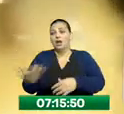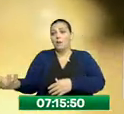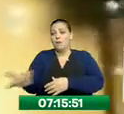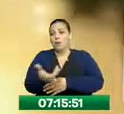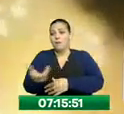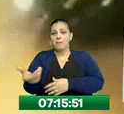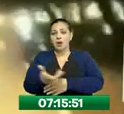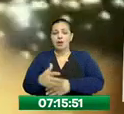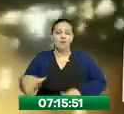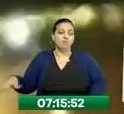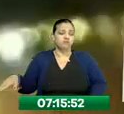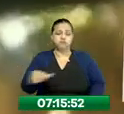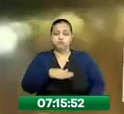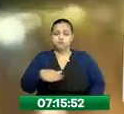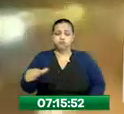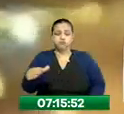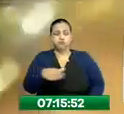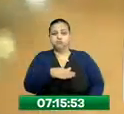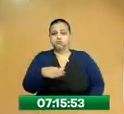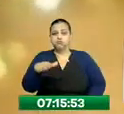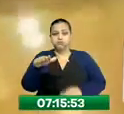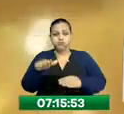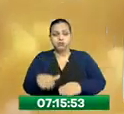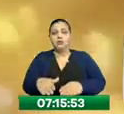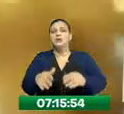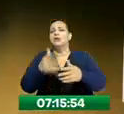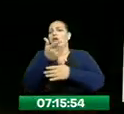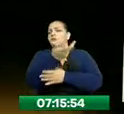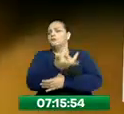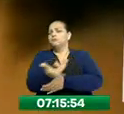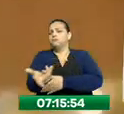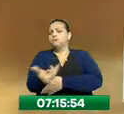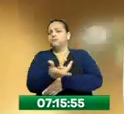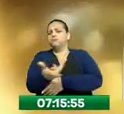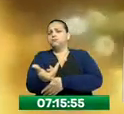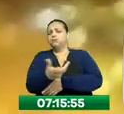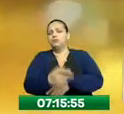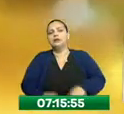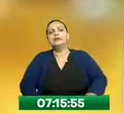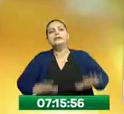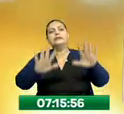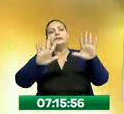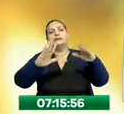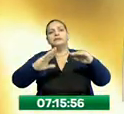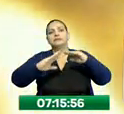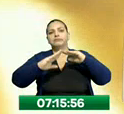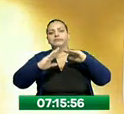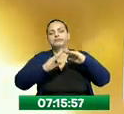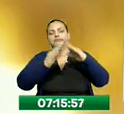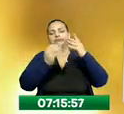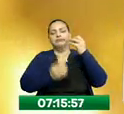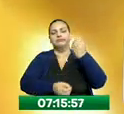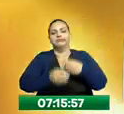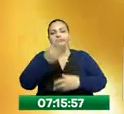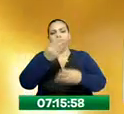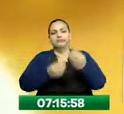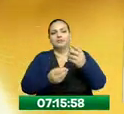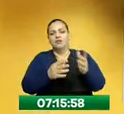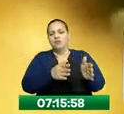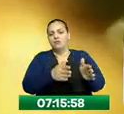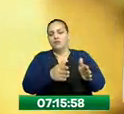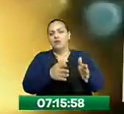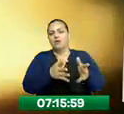este siniestro que, como decíamos, consumió 10 viviendas, dejando obviamente